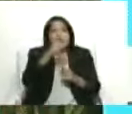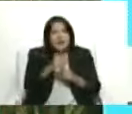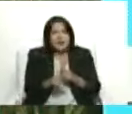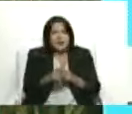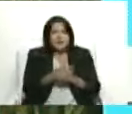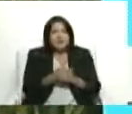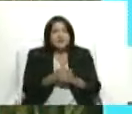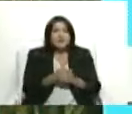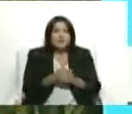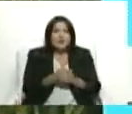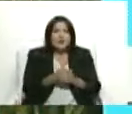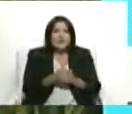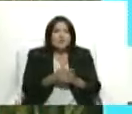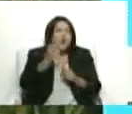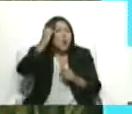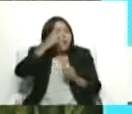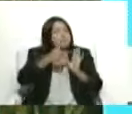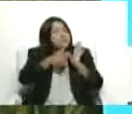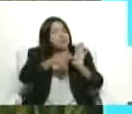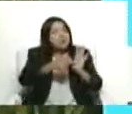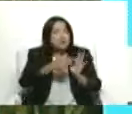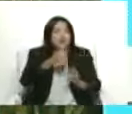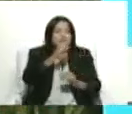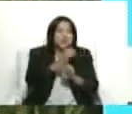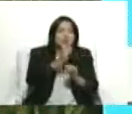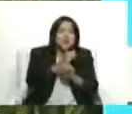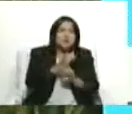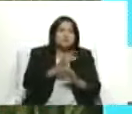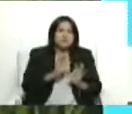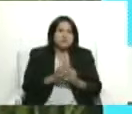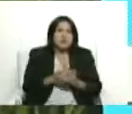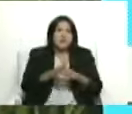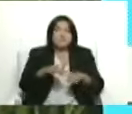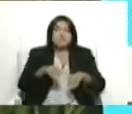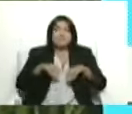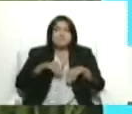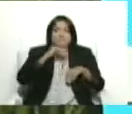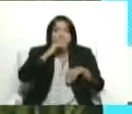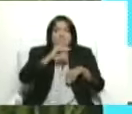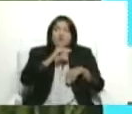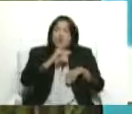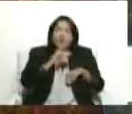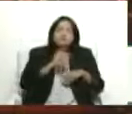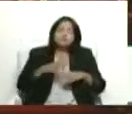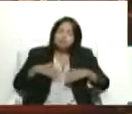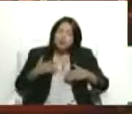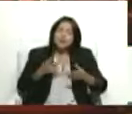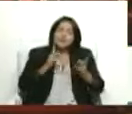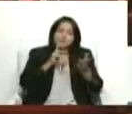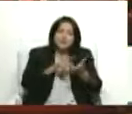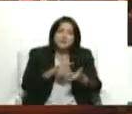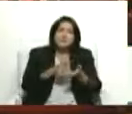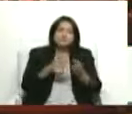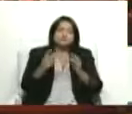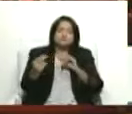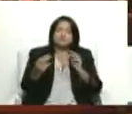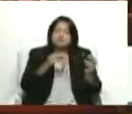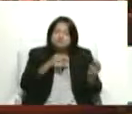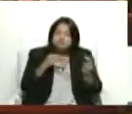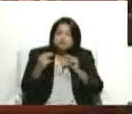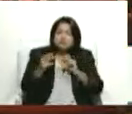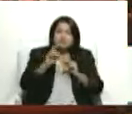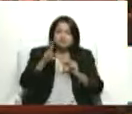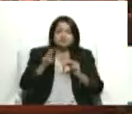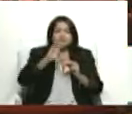donde podemos manifestar nuestra opinión y no dejar de ser parte de esta conversación. Igual seguramente a alguien le va a